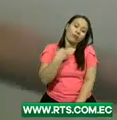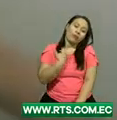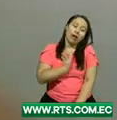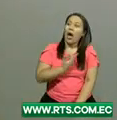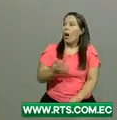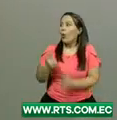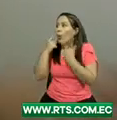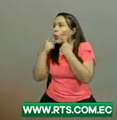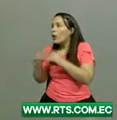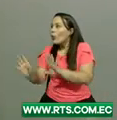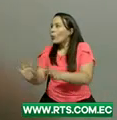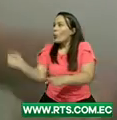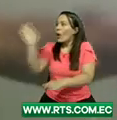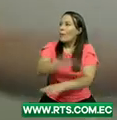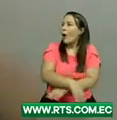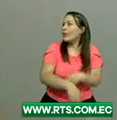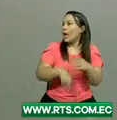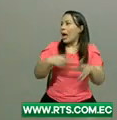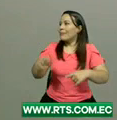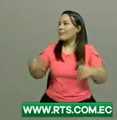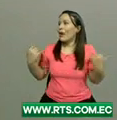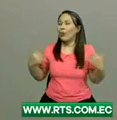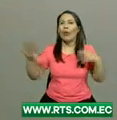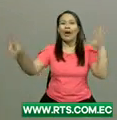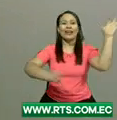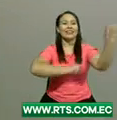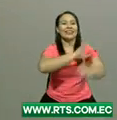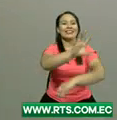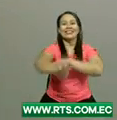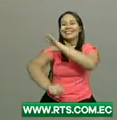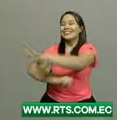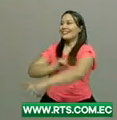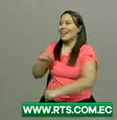de las cosas empieza todo